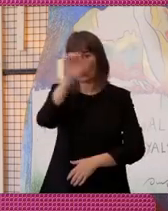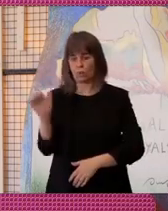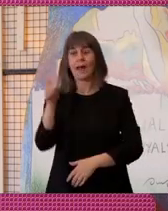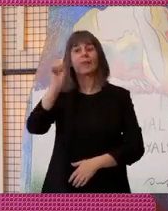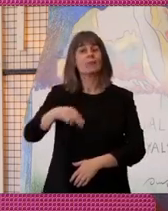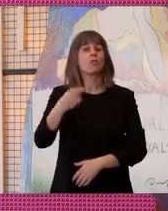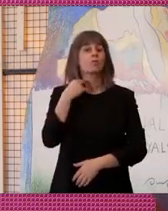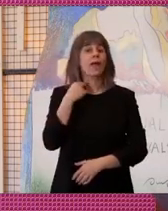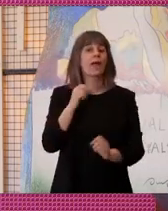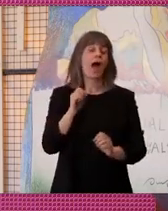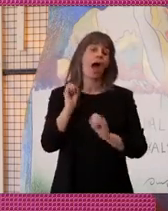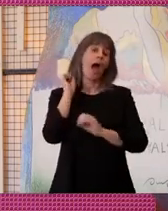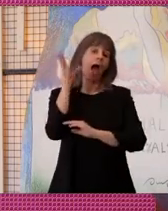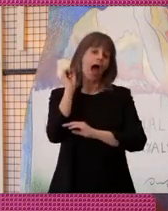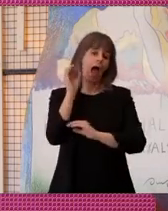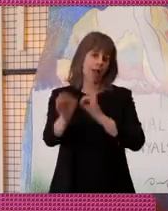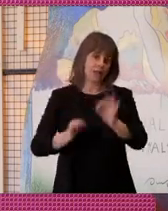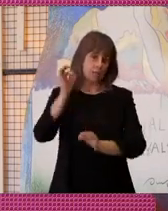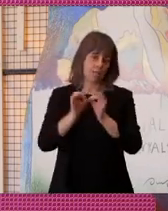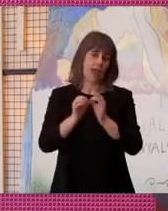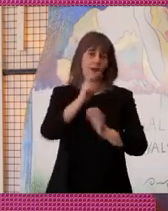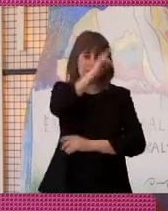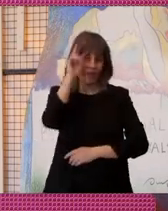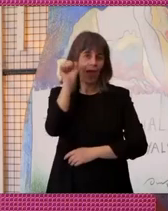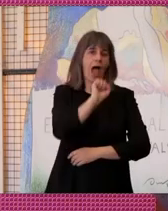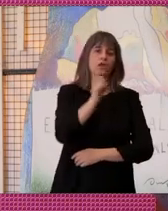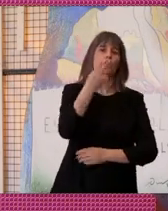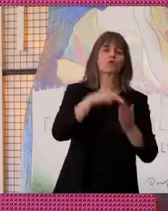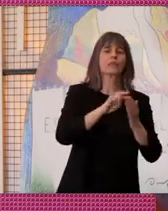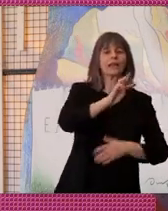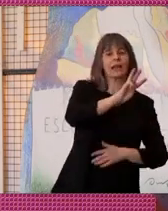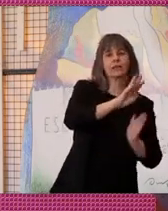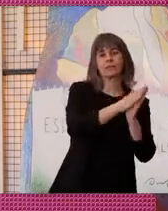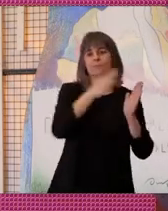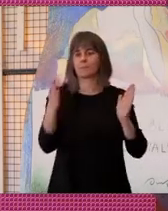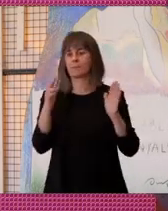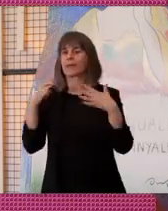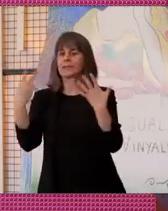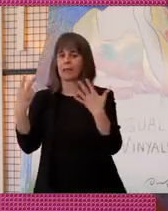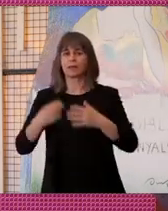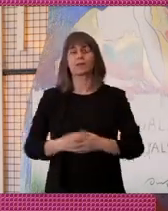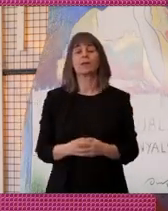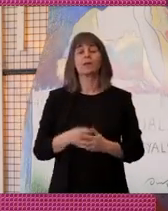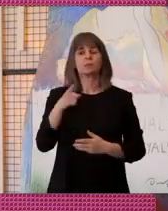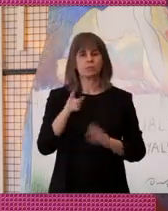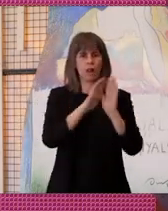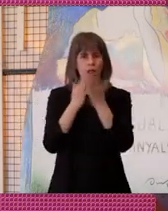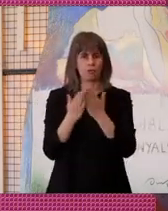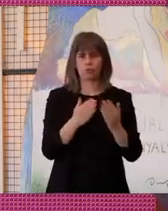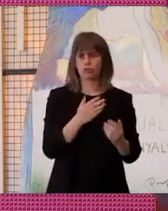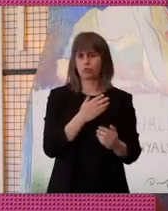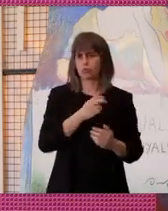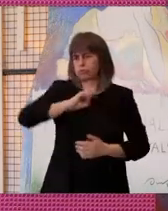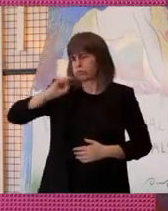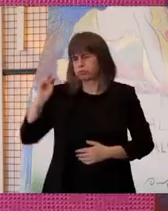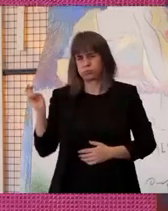2003 y el año 2007 ha publicado muchos libros ha publicado